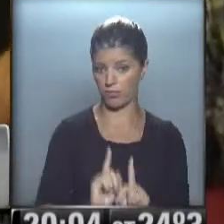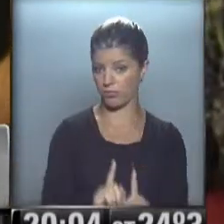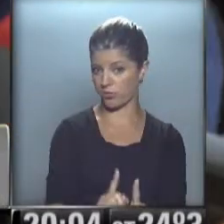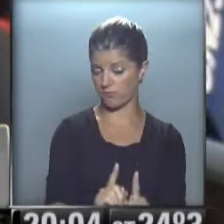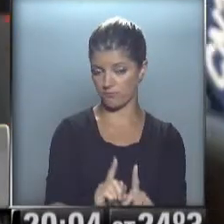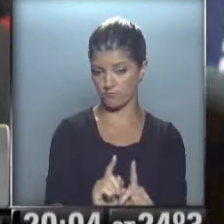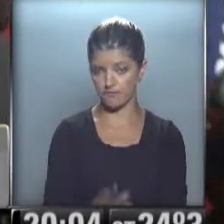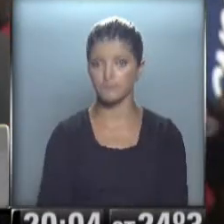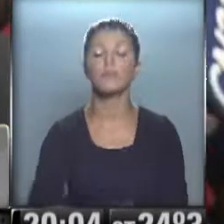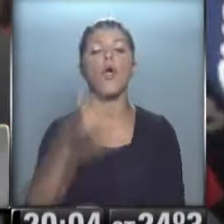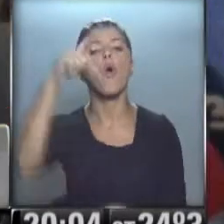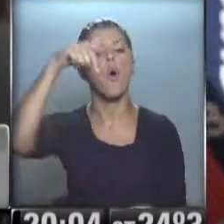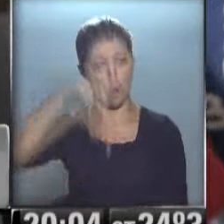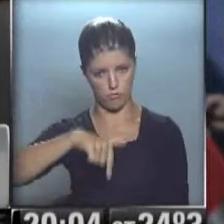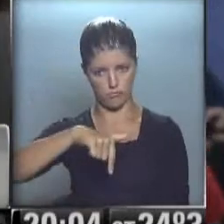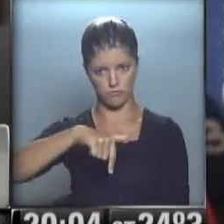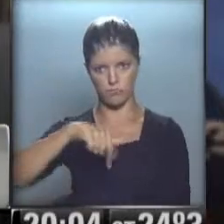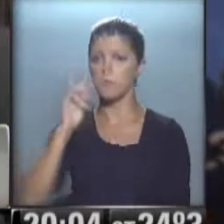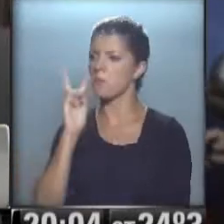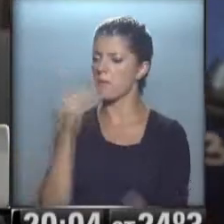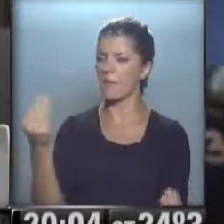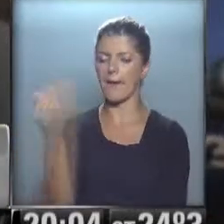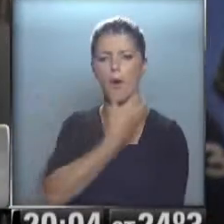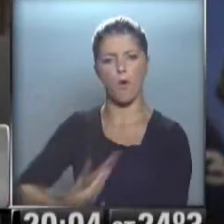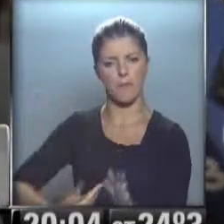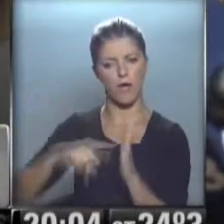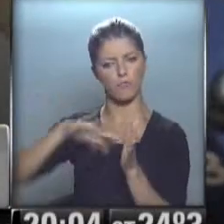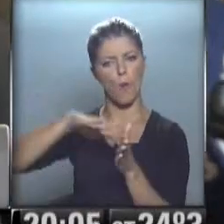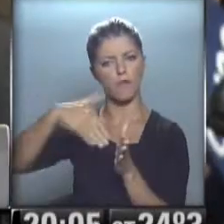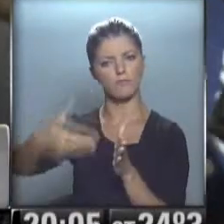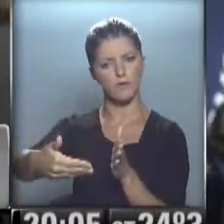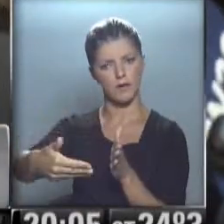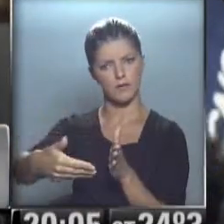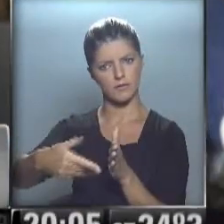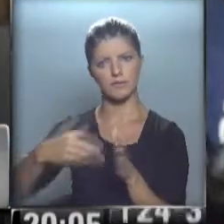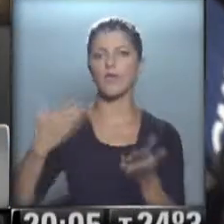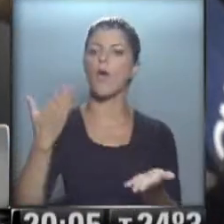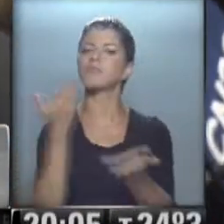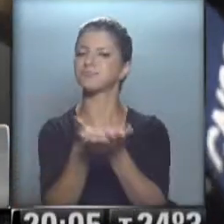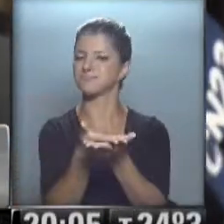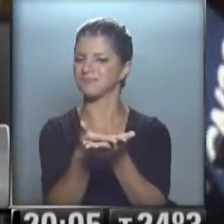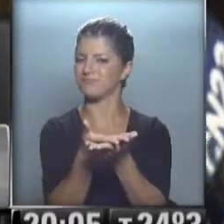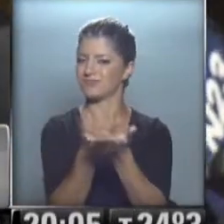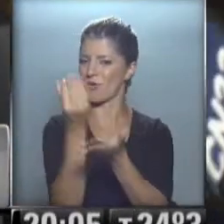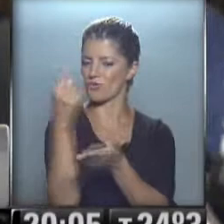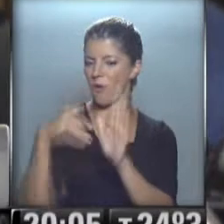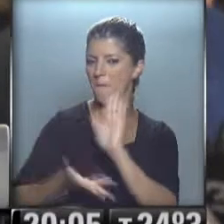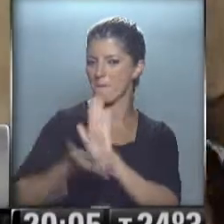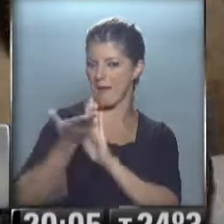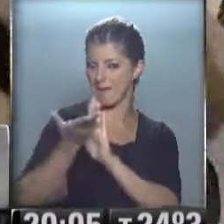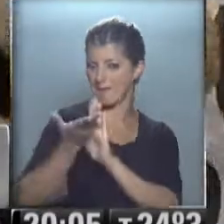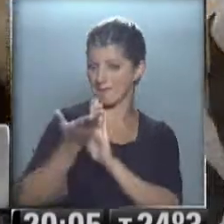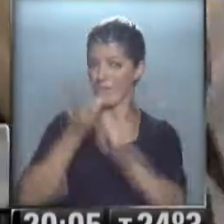nada. Vemos hoy cómo el gobierno de la provincia de Buenos Aires ha hecho una oferta superior a los trabajadores